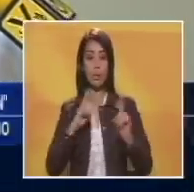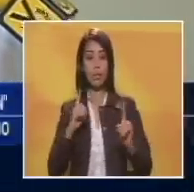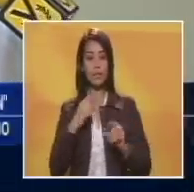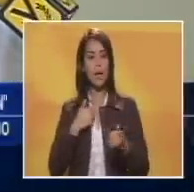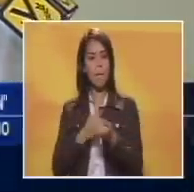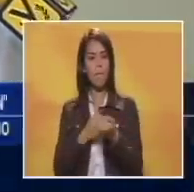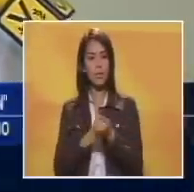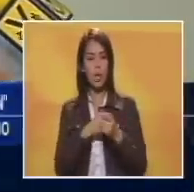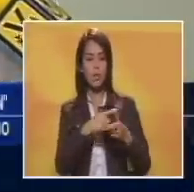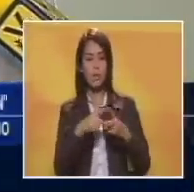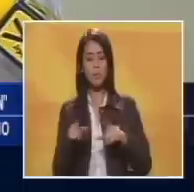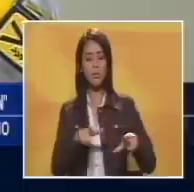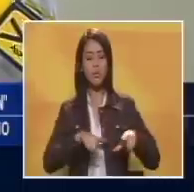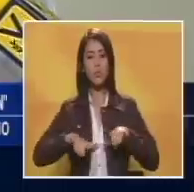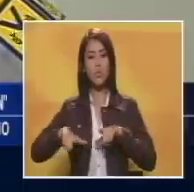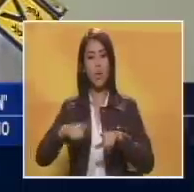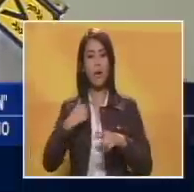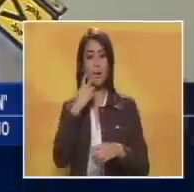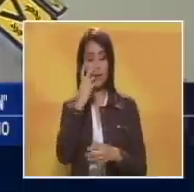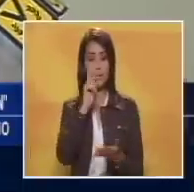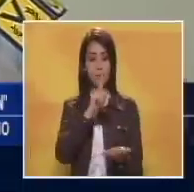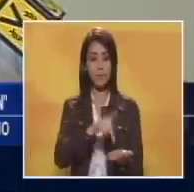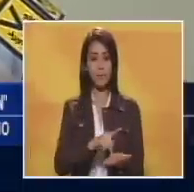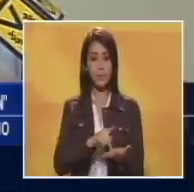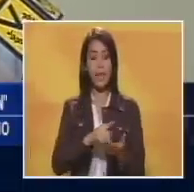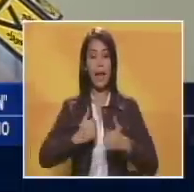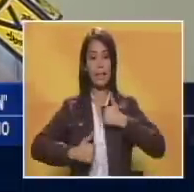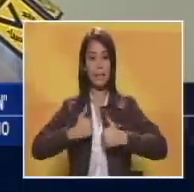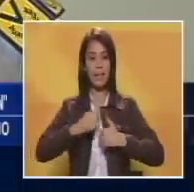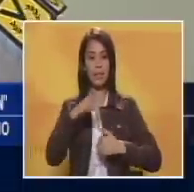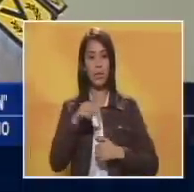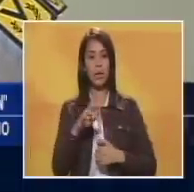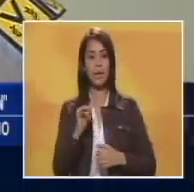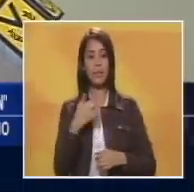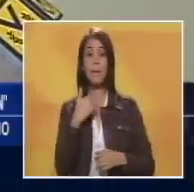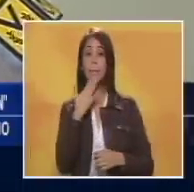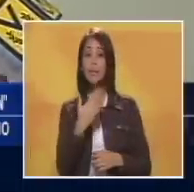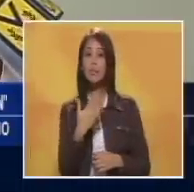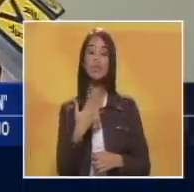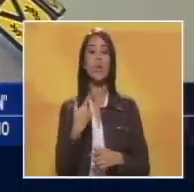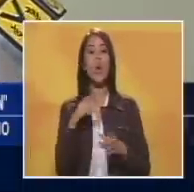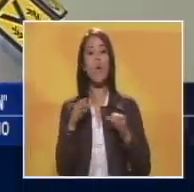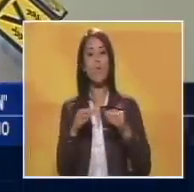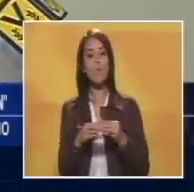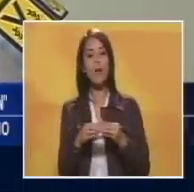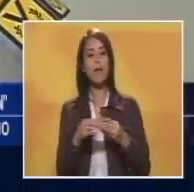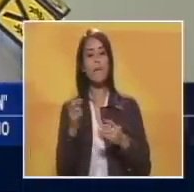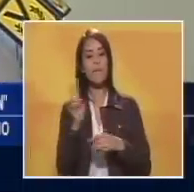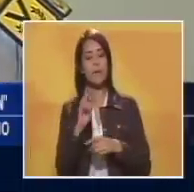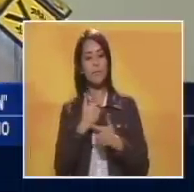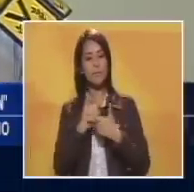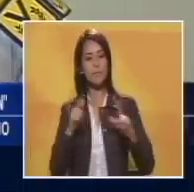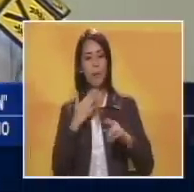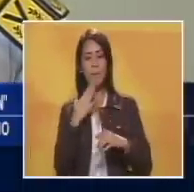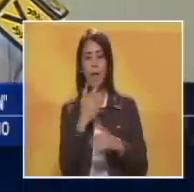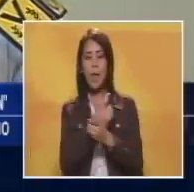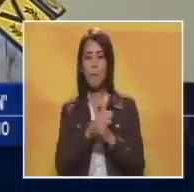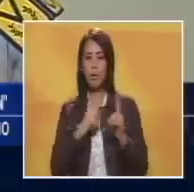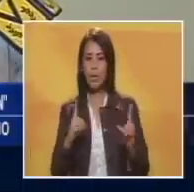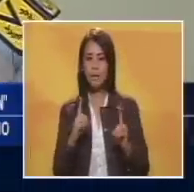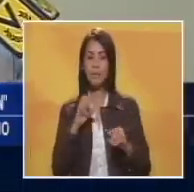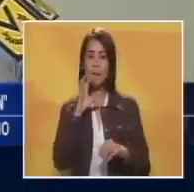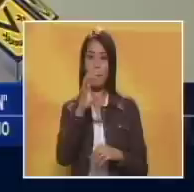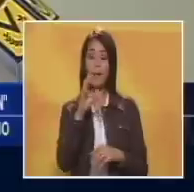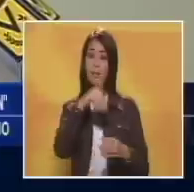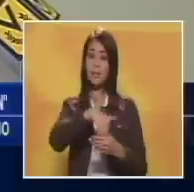han apoyado en diversos sectores que han visitado al candidato Falcón. Exhortó al Frente Amplio a buscar la salida democrática en el país a través